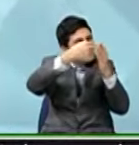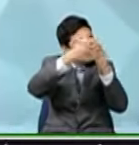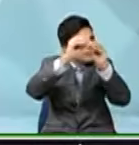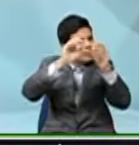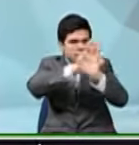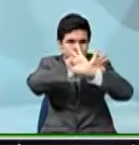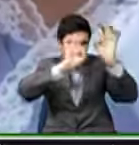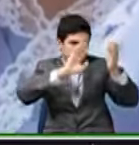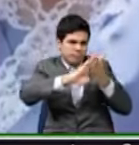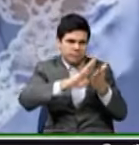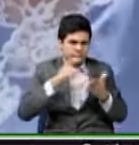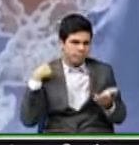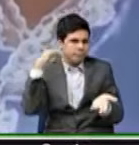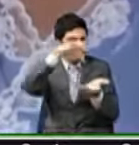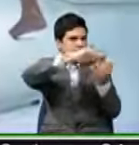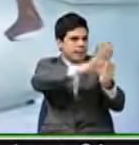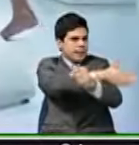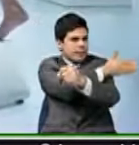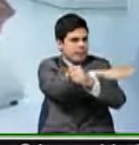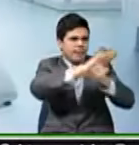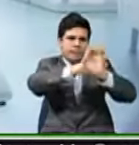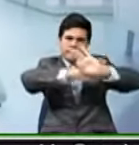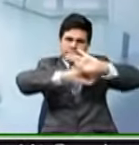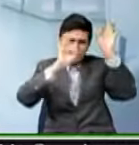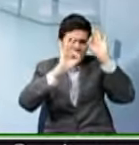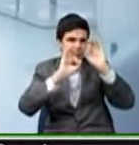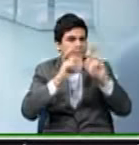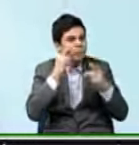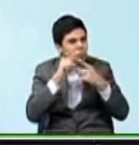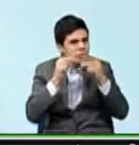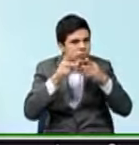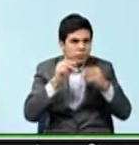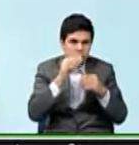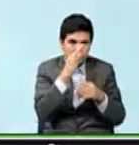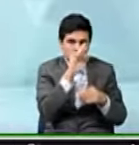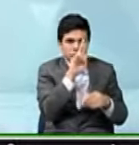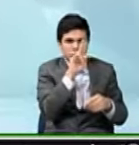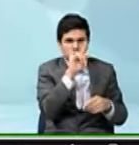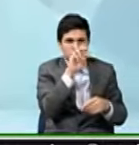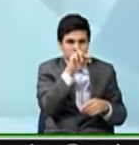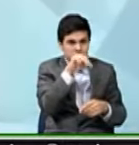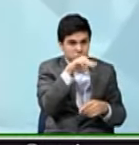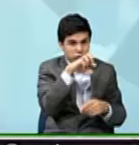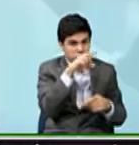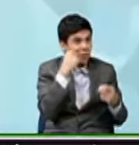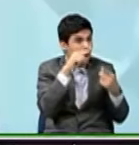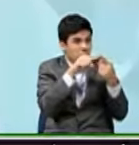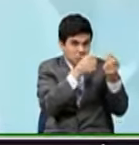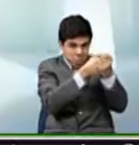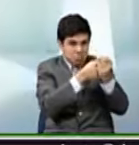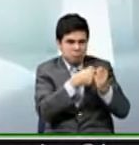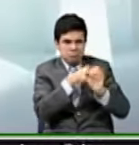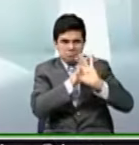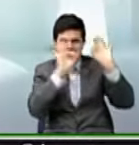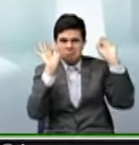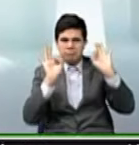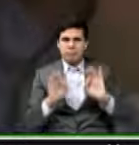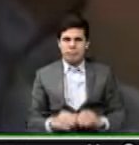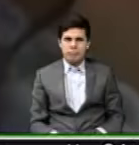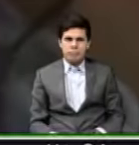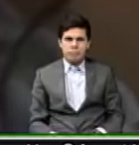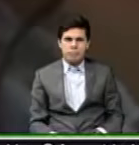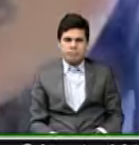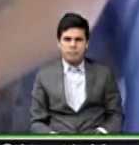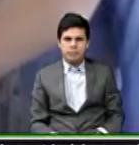anuncios, porque no participará en el evento que beneficia a Trump. Mami, no me celes tanto que yo siempre